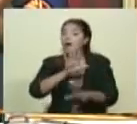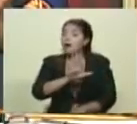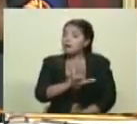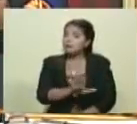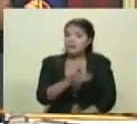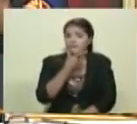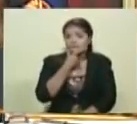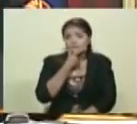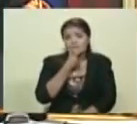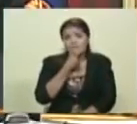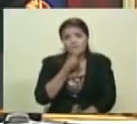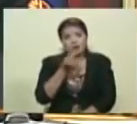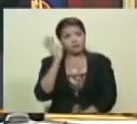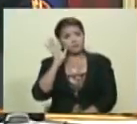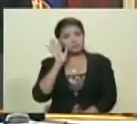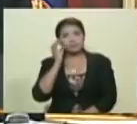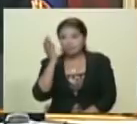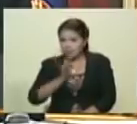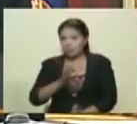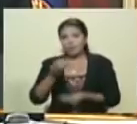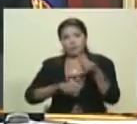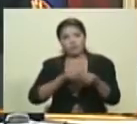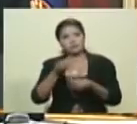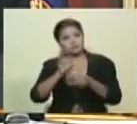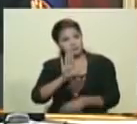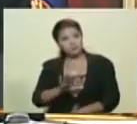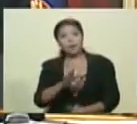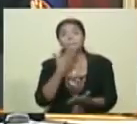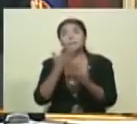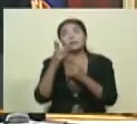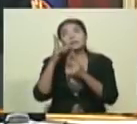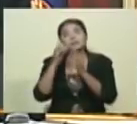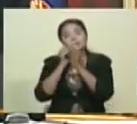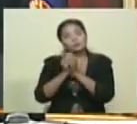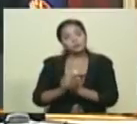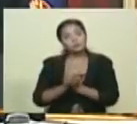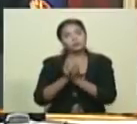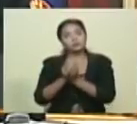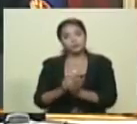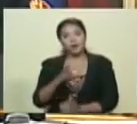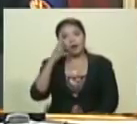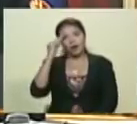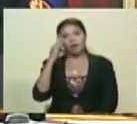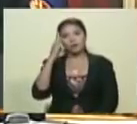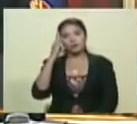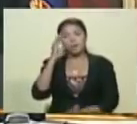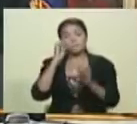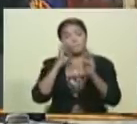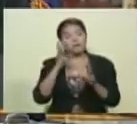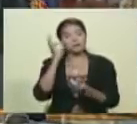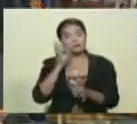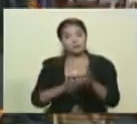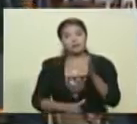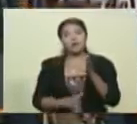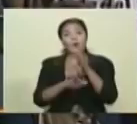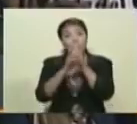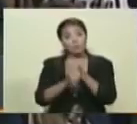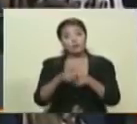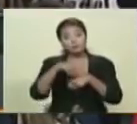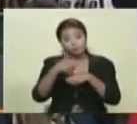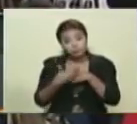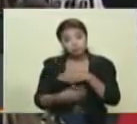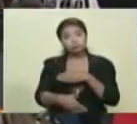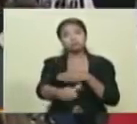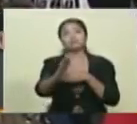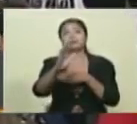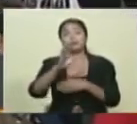Más temprano que tarde eso sucederá. Pidamos a Dios porque ese milagro se dé. Creemos en el tiempo y los milagros.